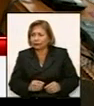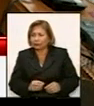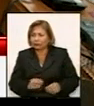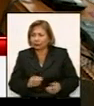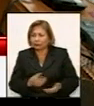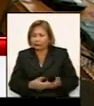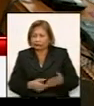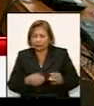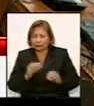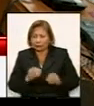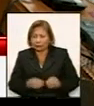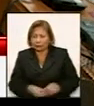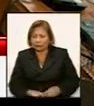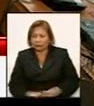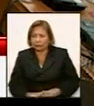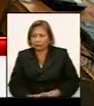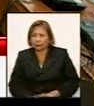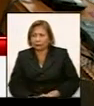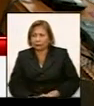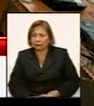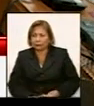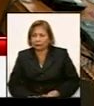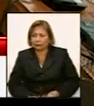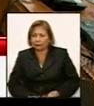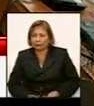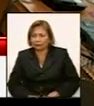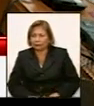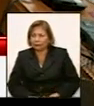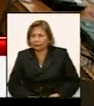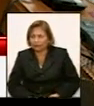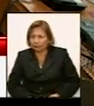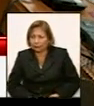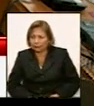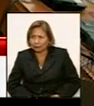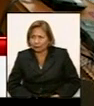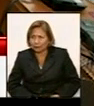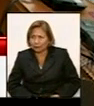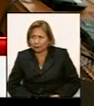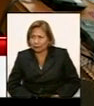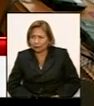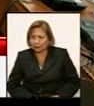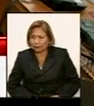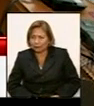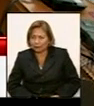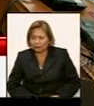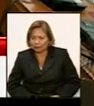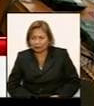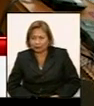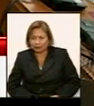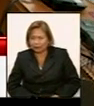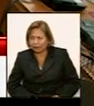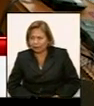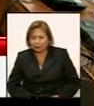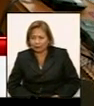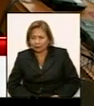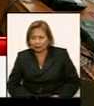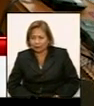a los beneficios que ofrece la tecnología, porque creemos que sirve para potenciar nuestras capacidades.